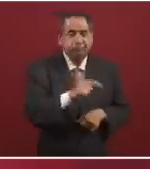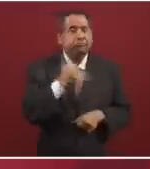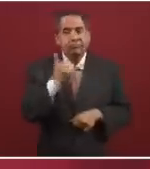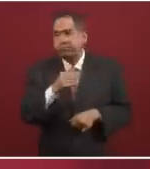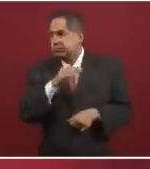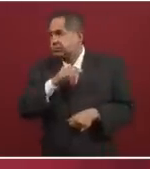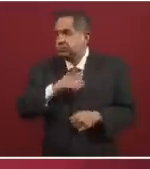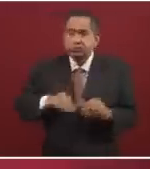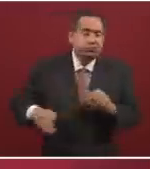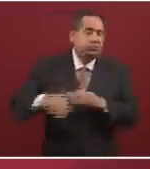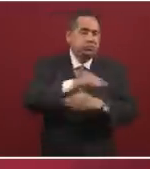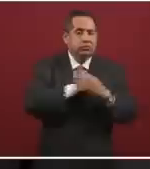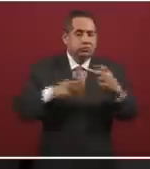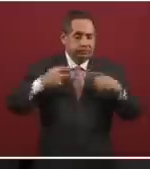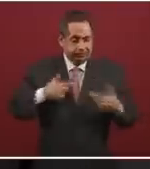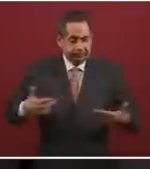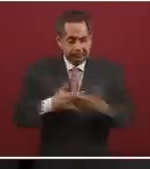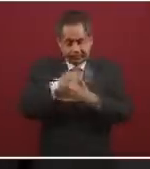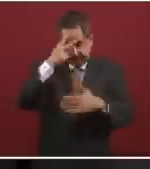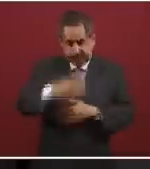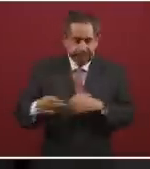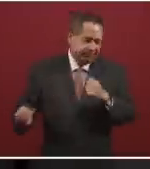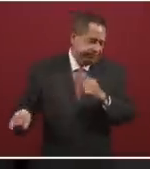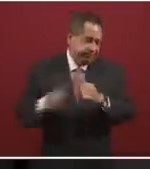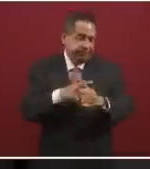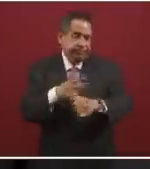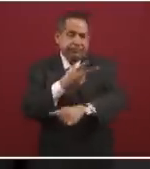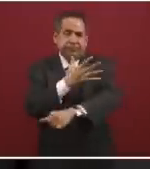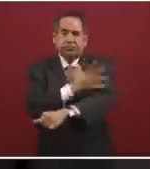mexicanos pongamos por delante la honestidad